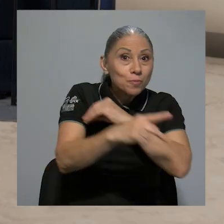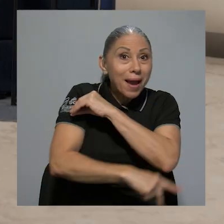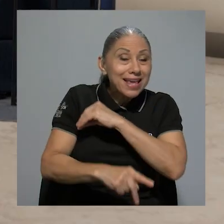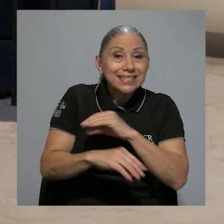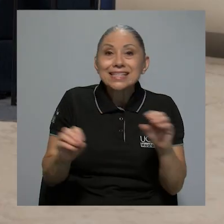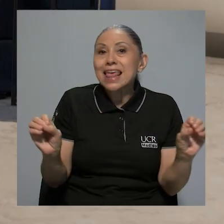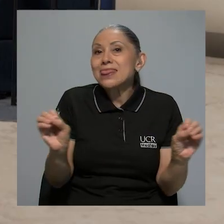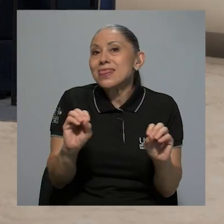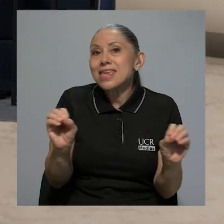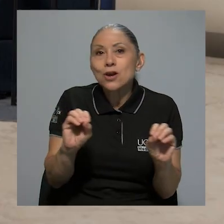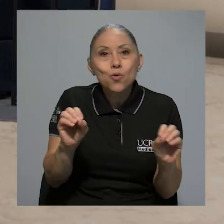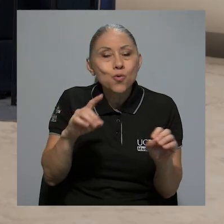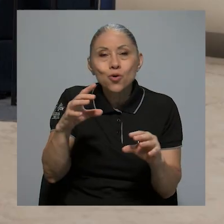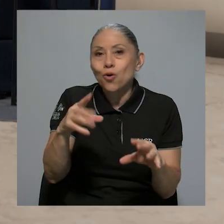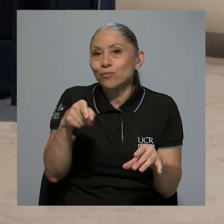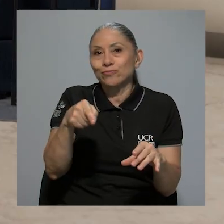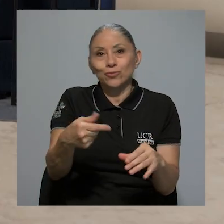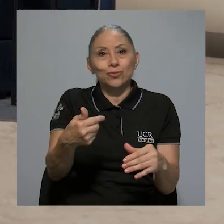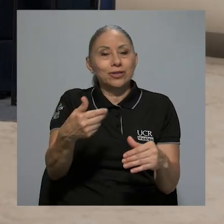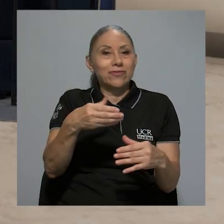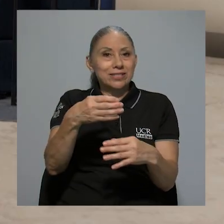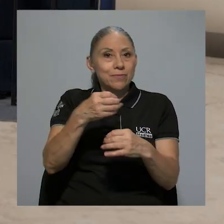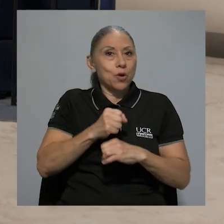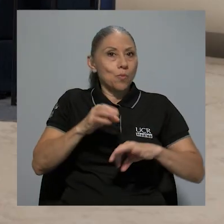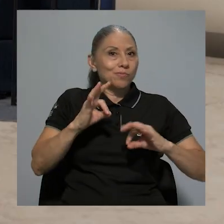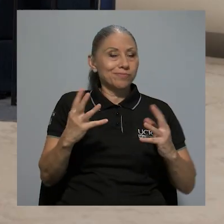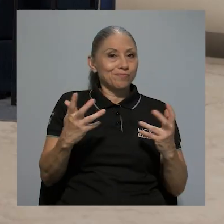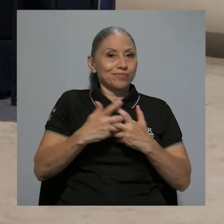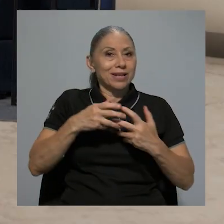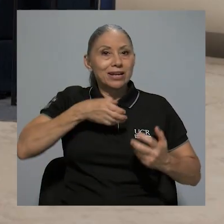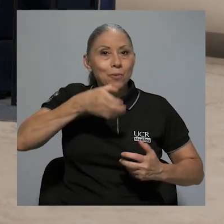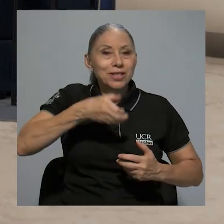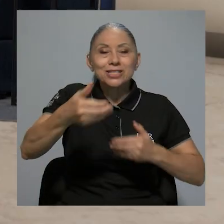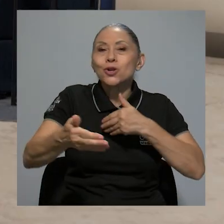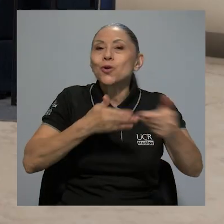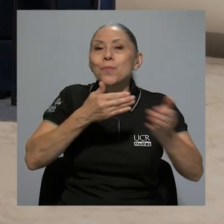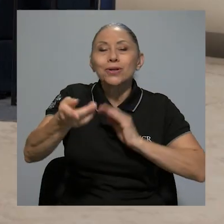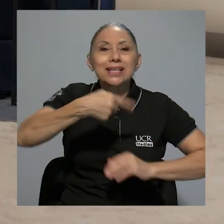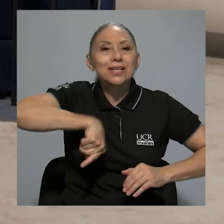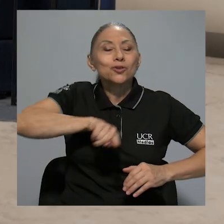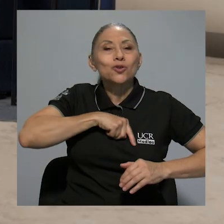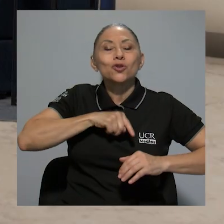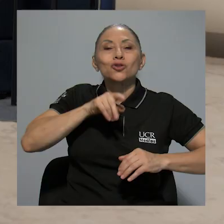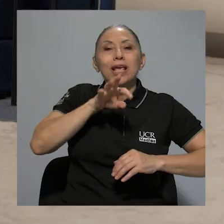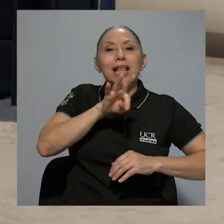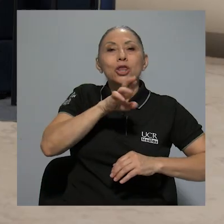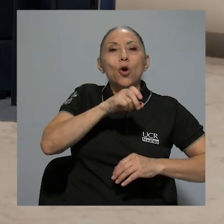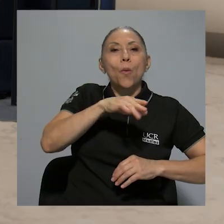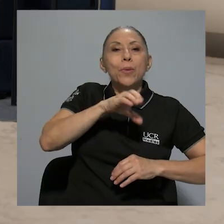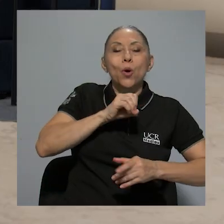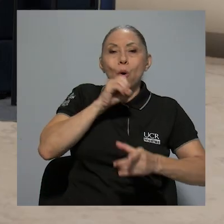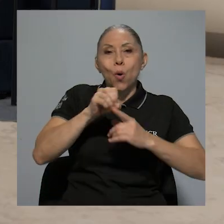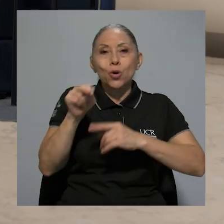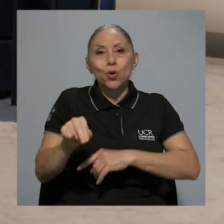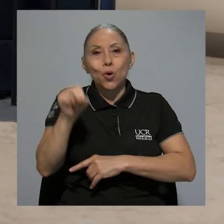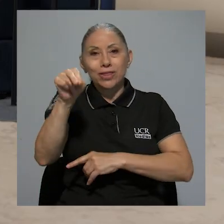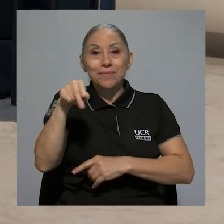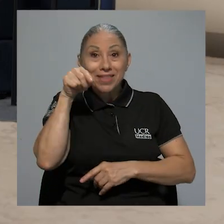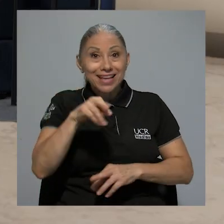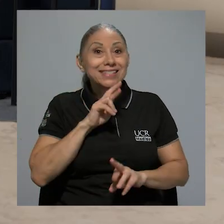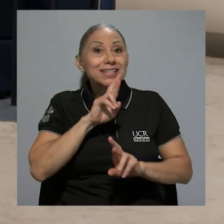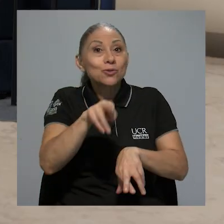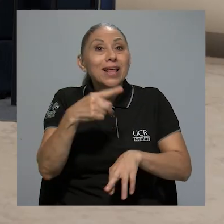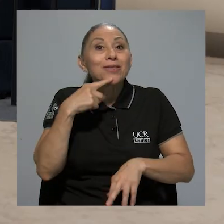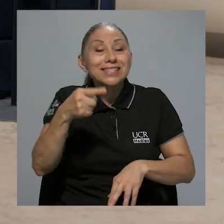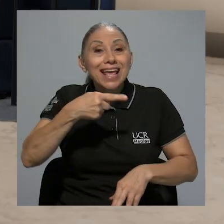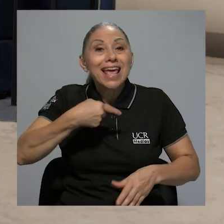esa recomendación. No importa si estamos en el trópico o estamos en el norte. Eso es uno de los primeros resultados que nos dice que a pesar